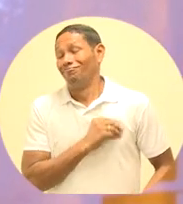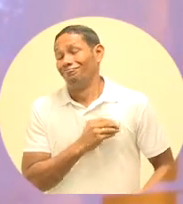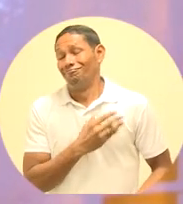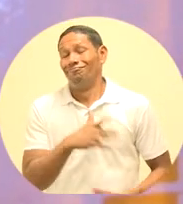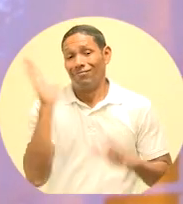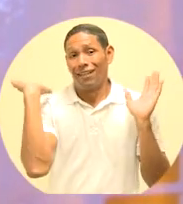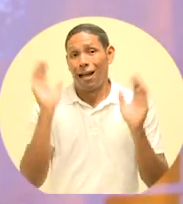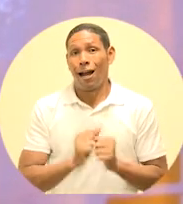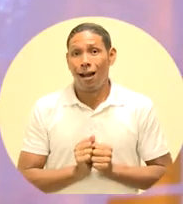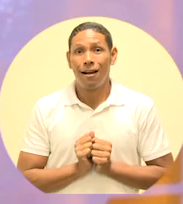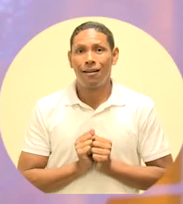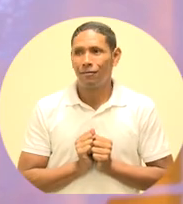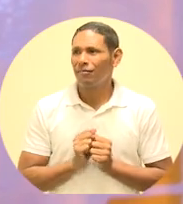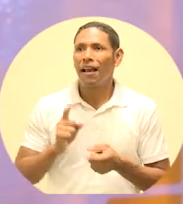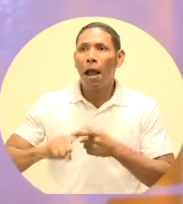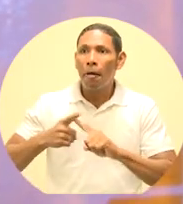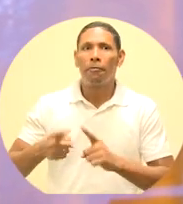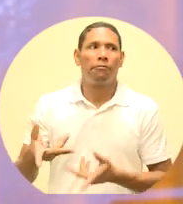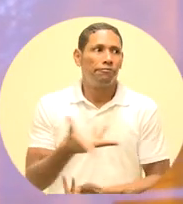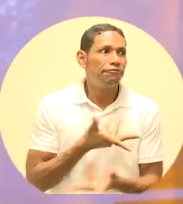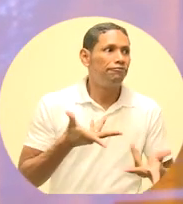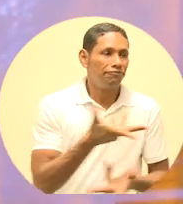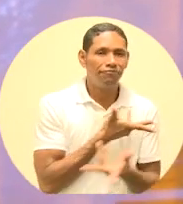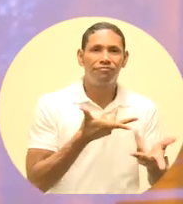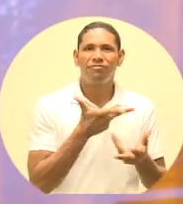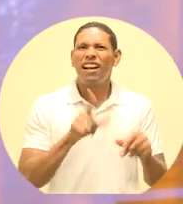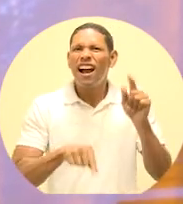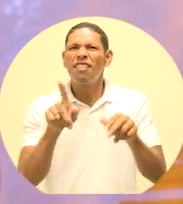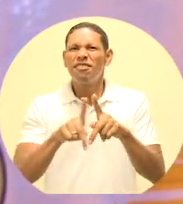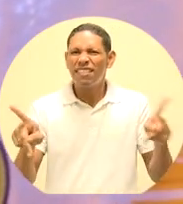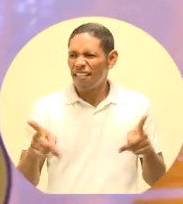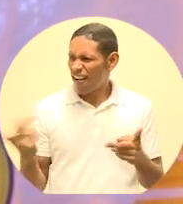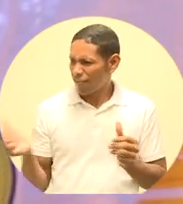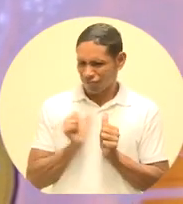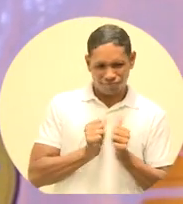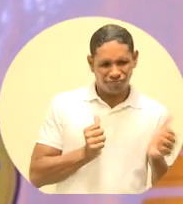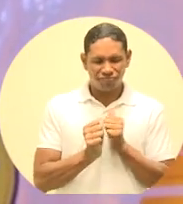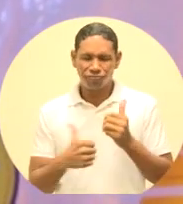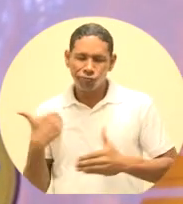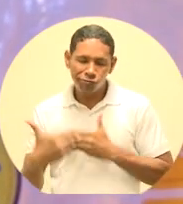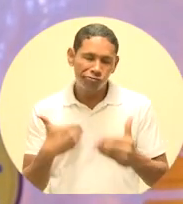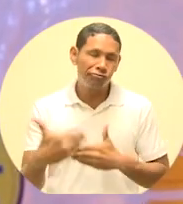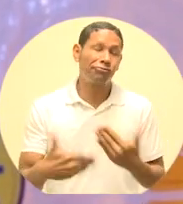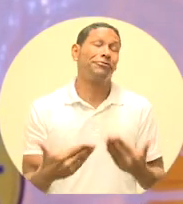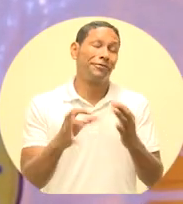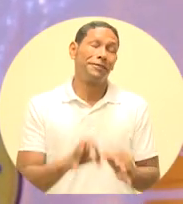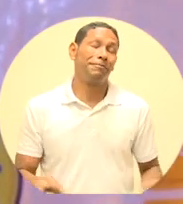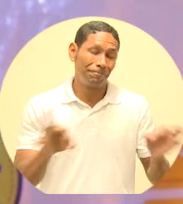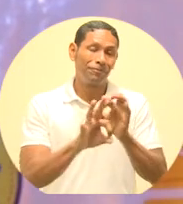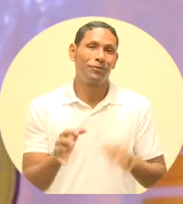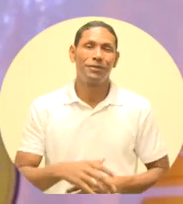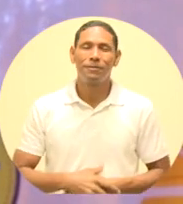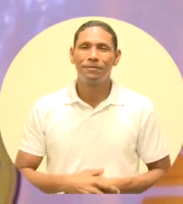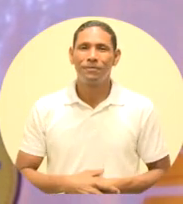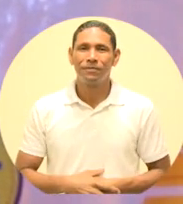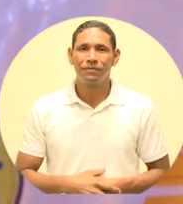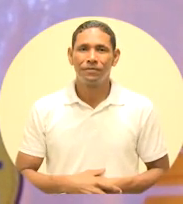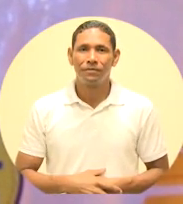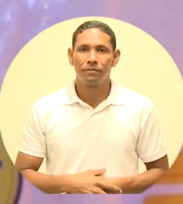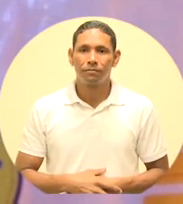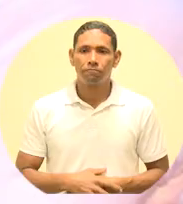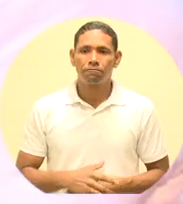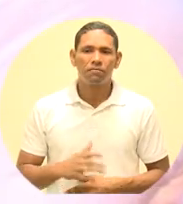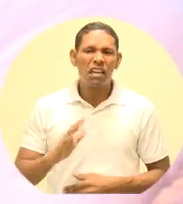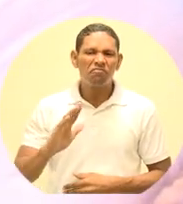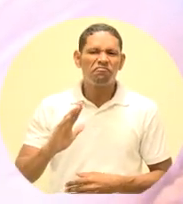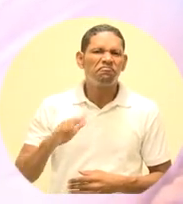uno mucha alegría estar compartiendo con todas aquellas personas que hicieron parte de la formación de uno como